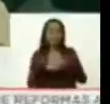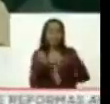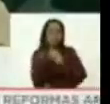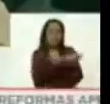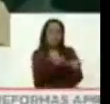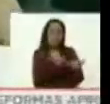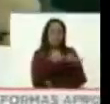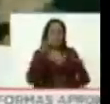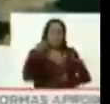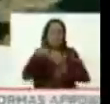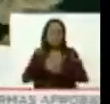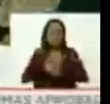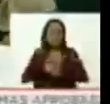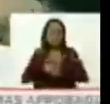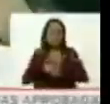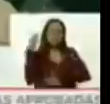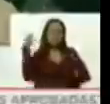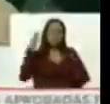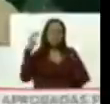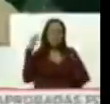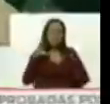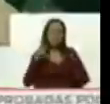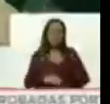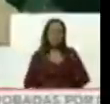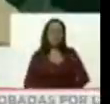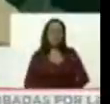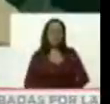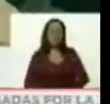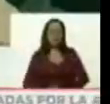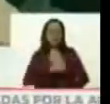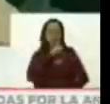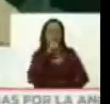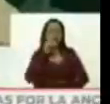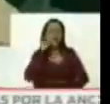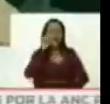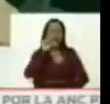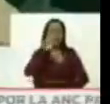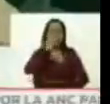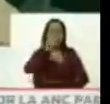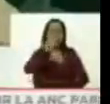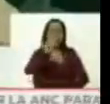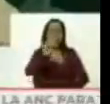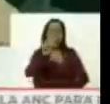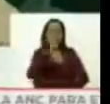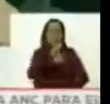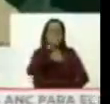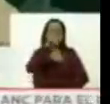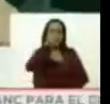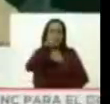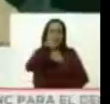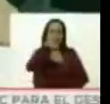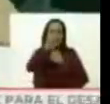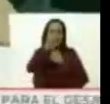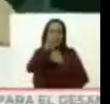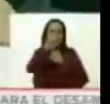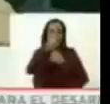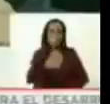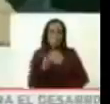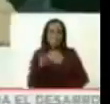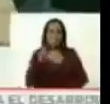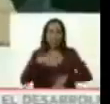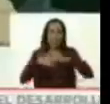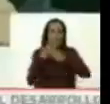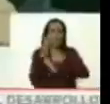colocar la cédula aquí que ella utilizó como documento falso, porque ella se le imputan tres delitos a